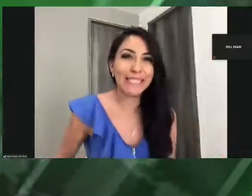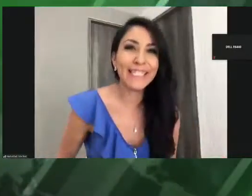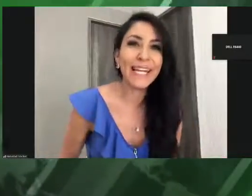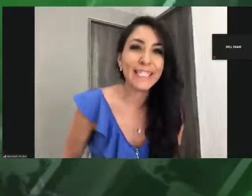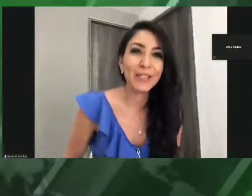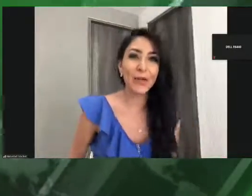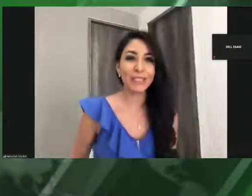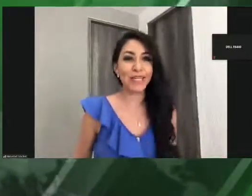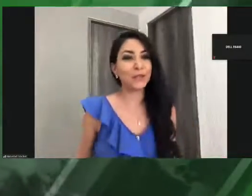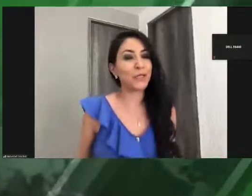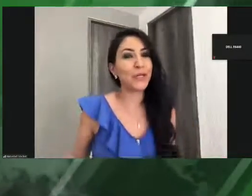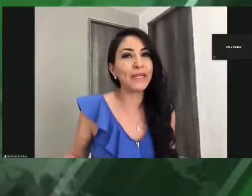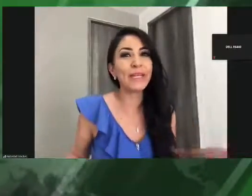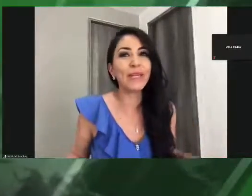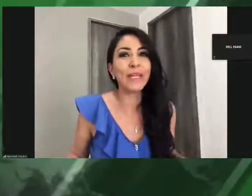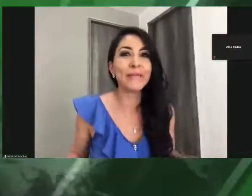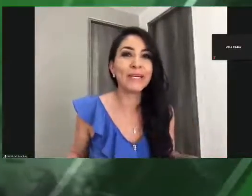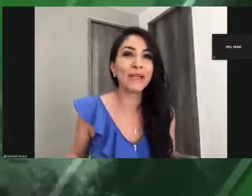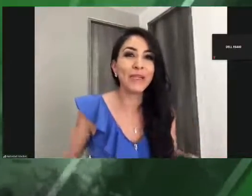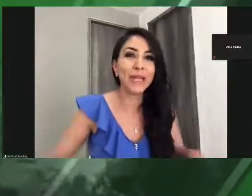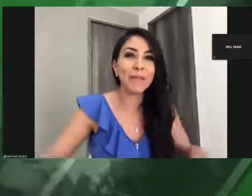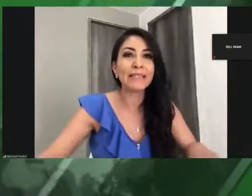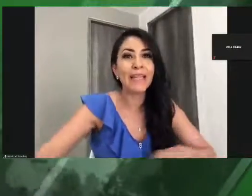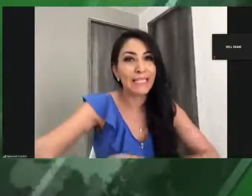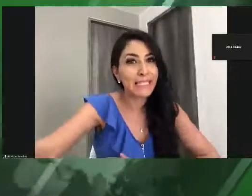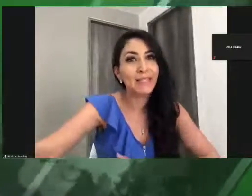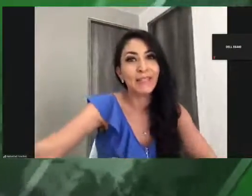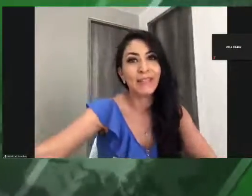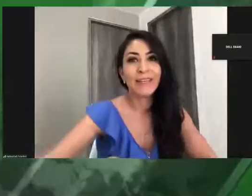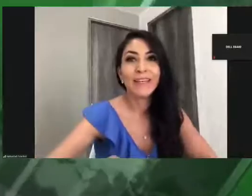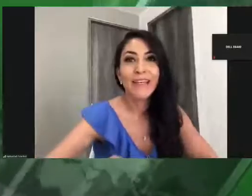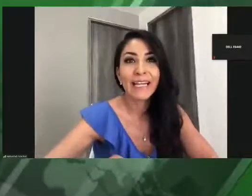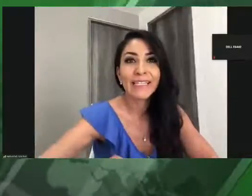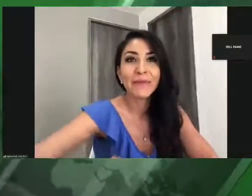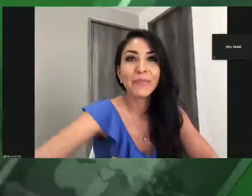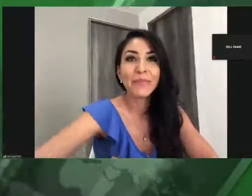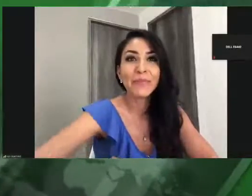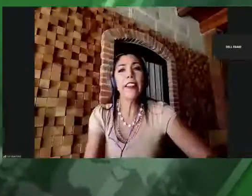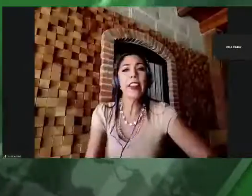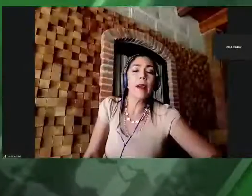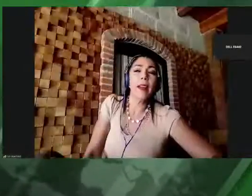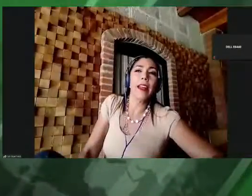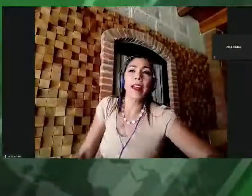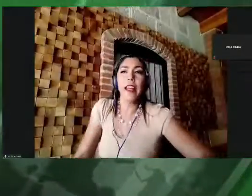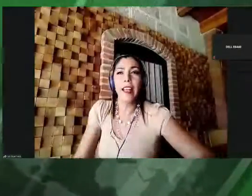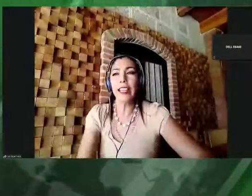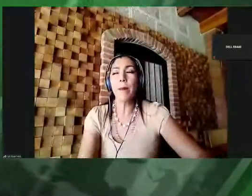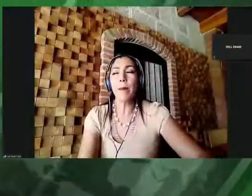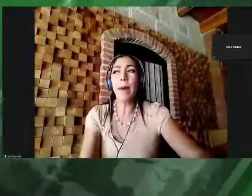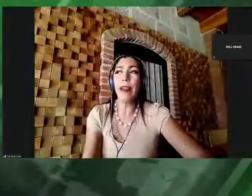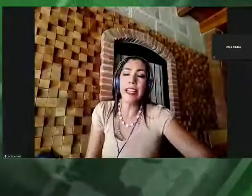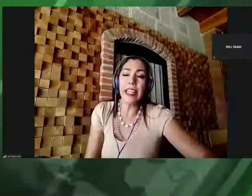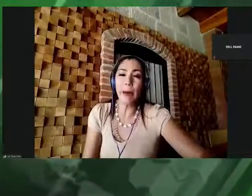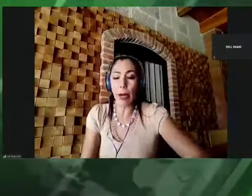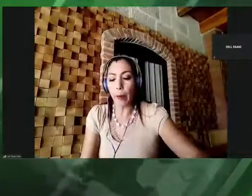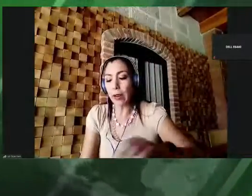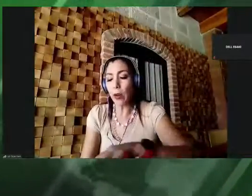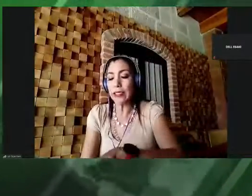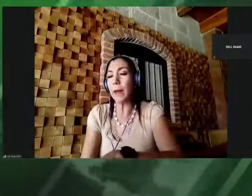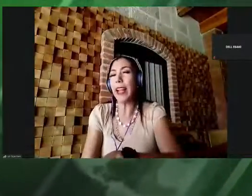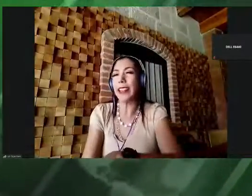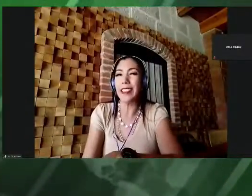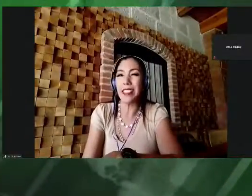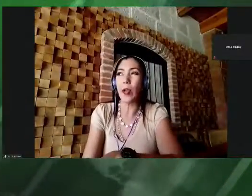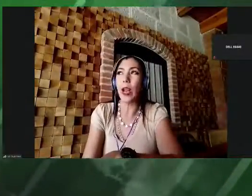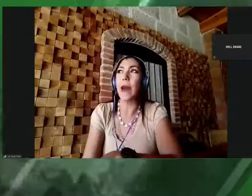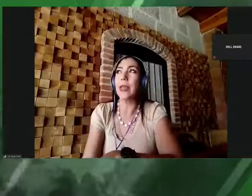Bueno, pues así están las cosas en nuestro México, también con temas así. Oye, Nati, sí. Nati, Cristian, pero a ver, ¿no les